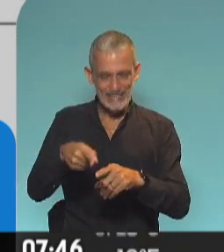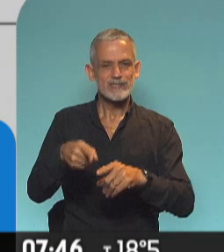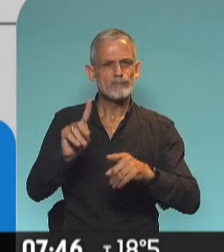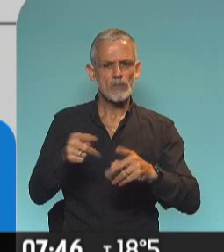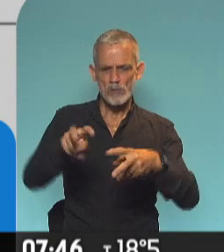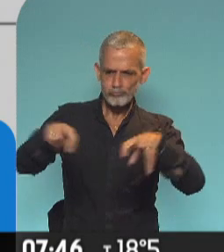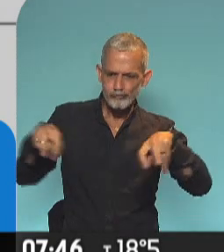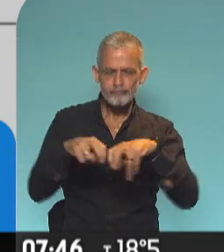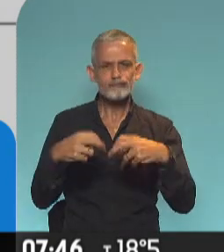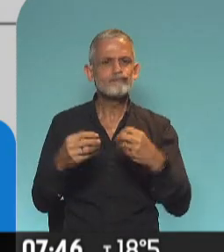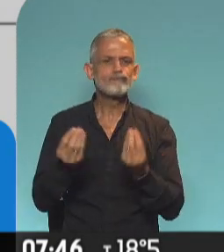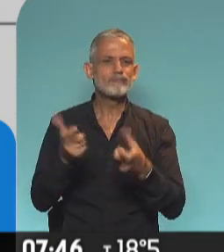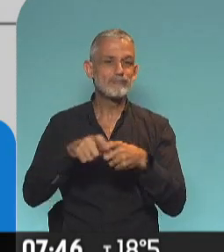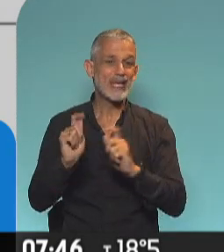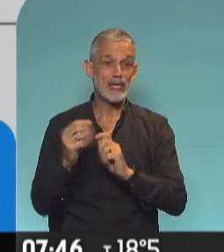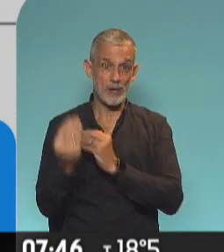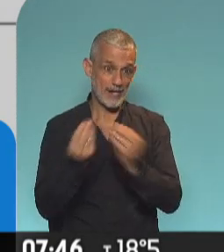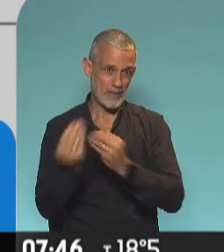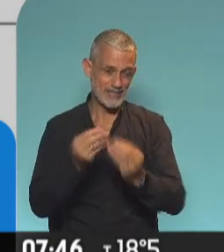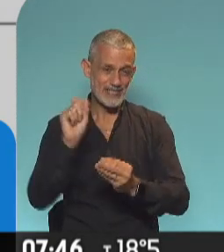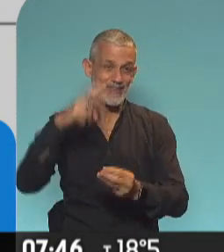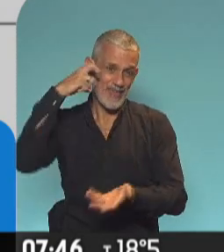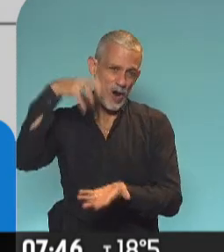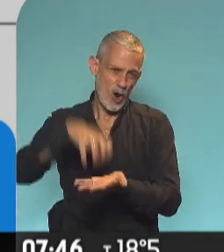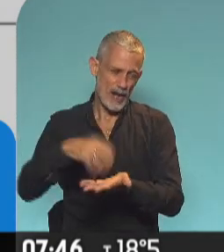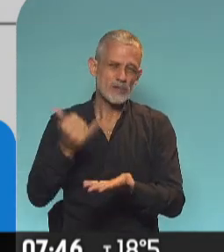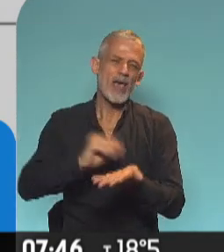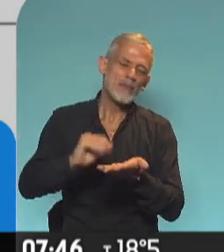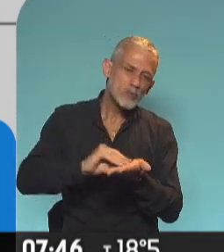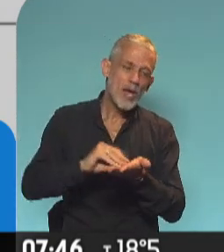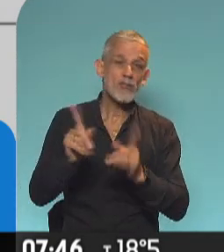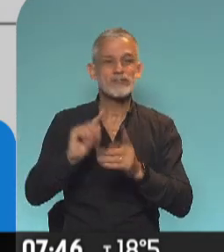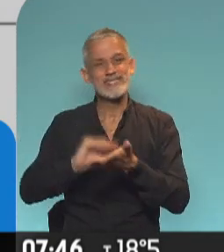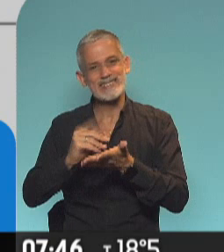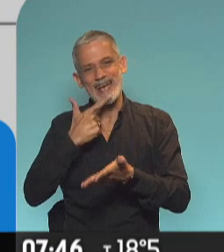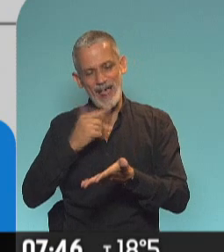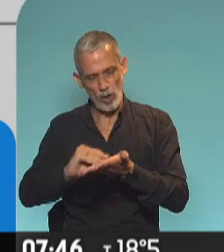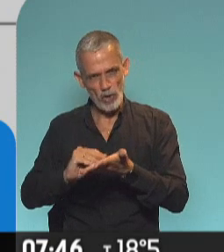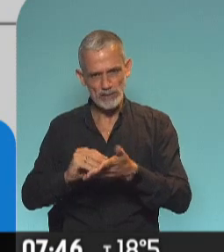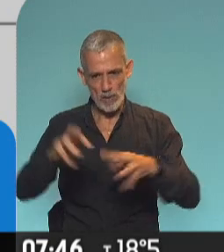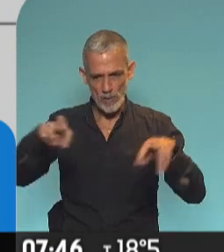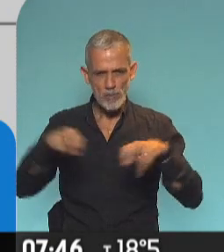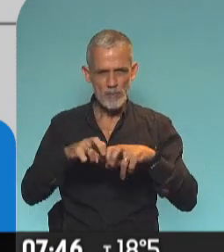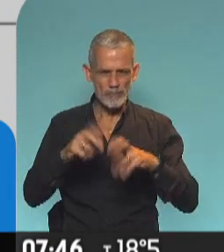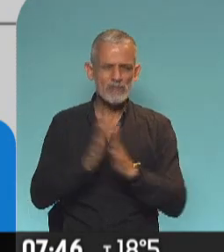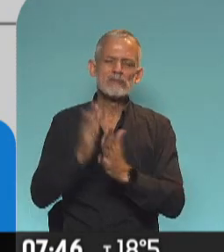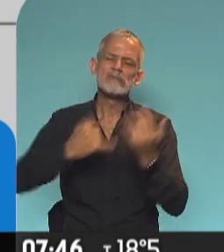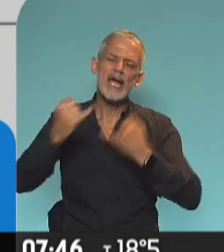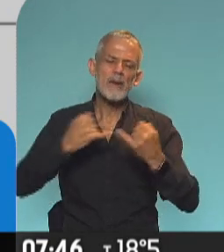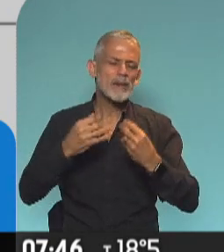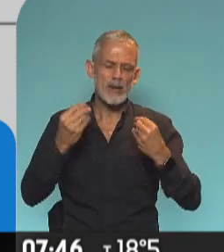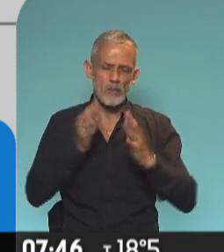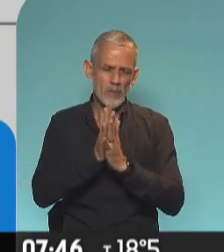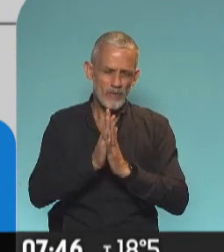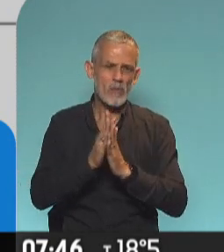misma mesa también estaban los representantes del Congreso, había diputados y senadores. Flor, ¿te puedo pedir un favor? ¿Nos explicás esto que parece algo